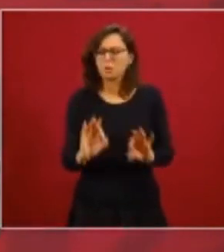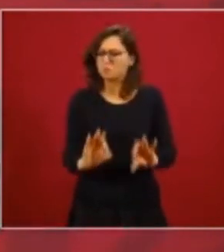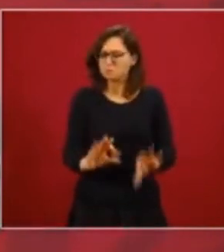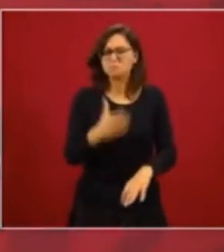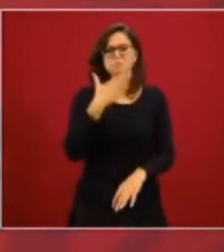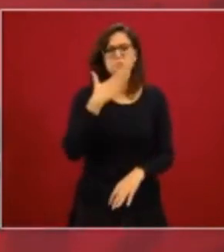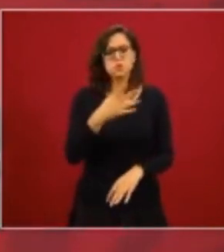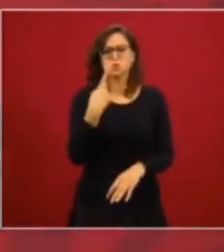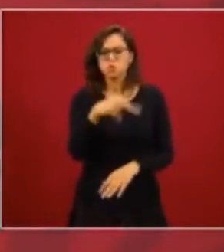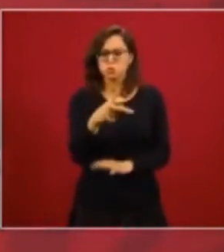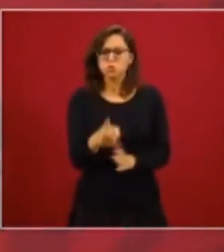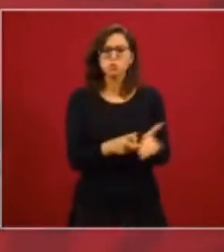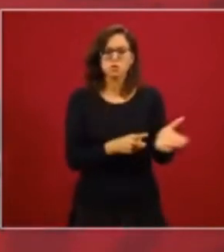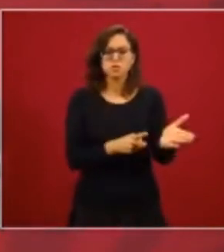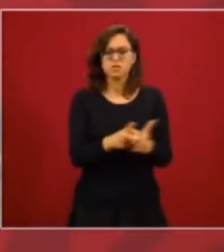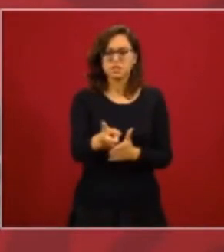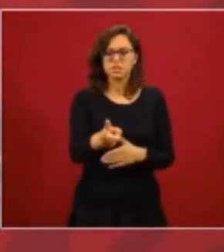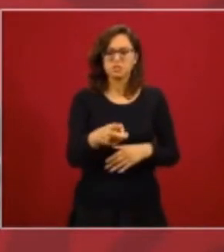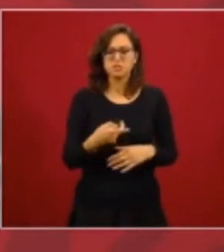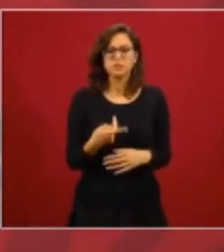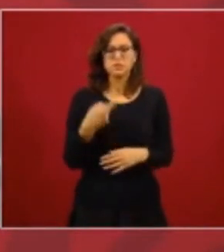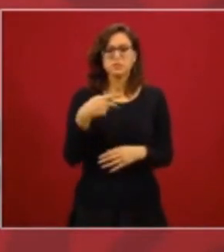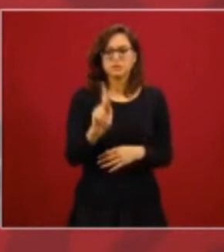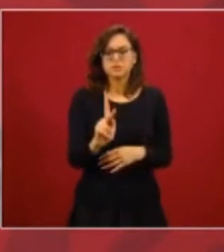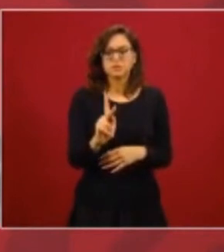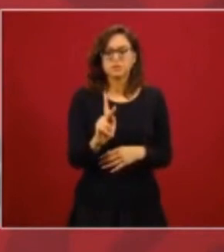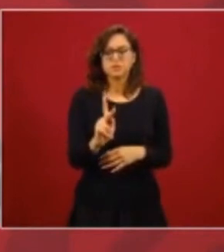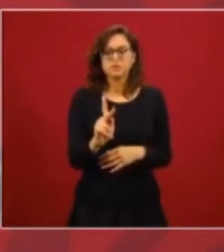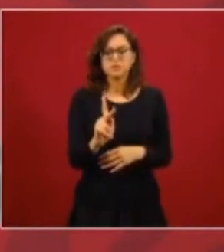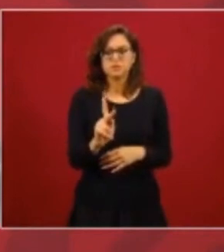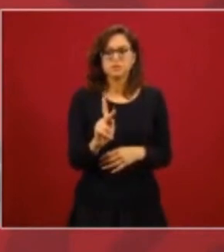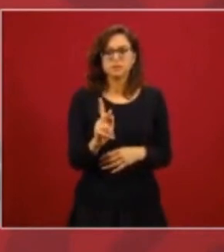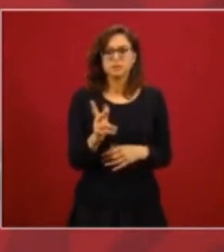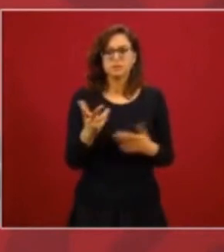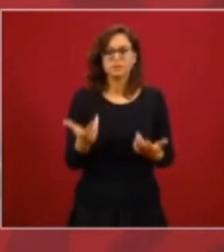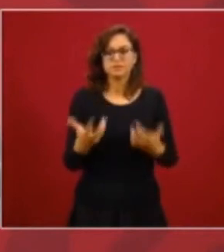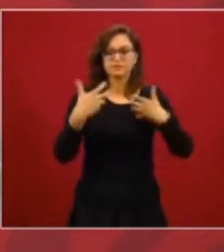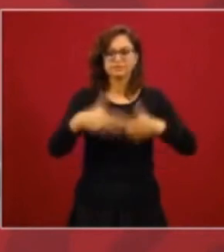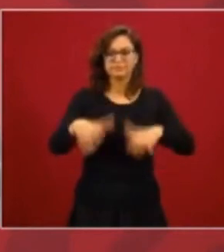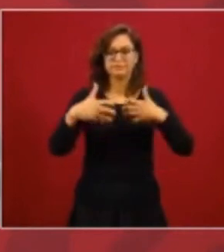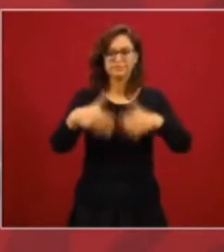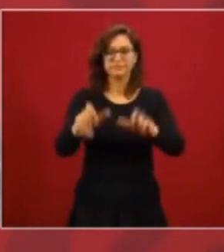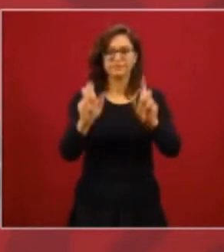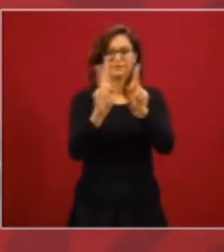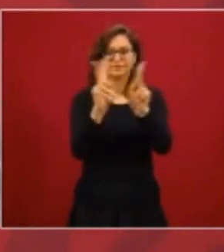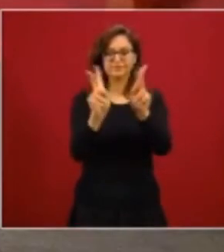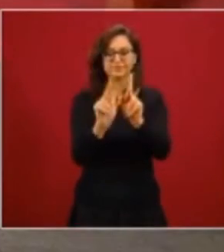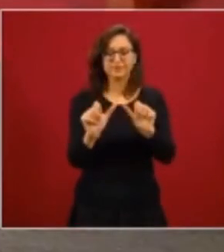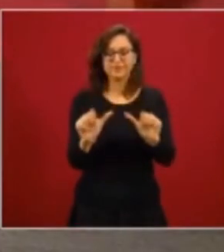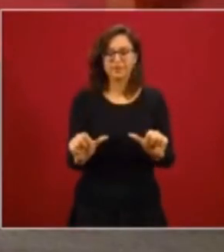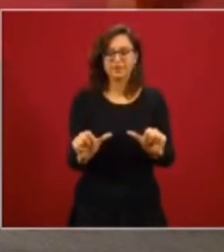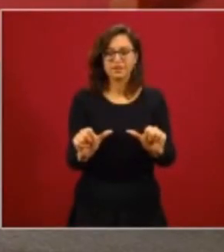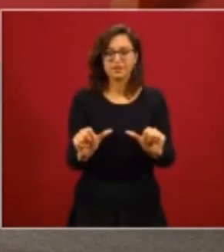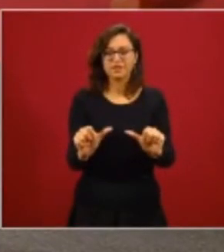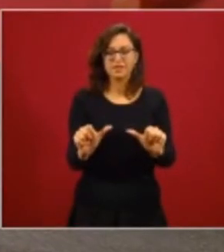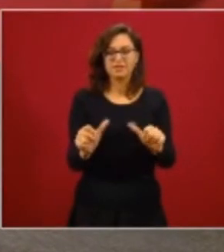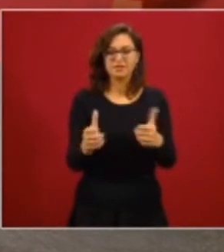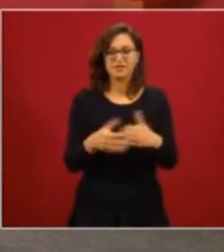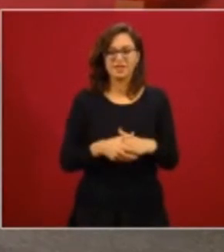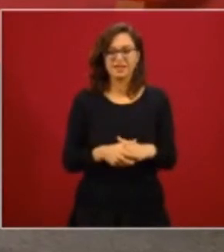derecho, pero que sean manifestaciones pacíficas, que no se